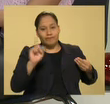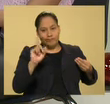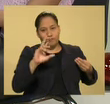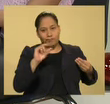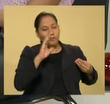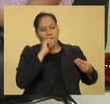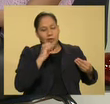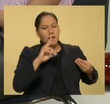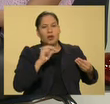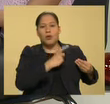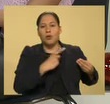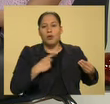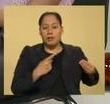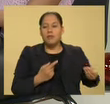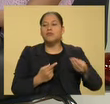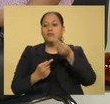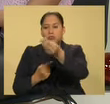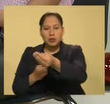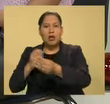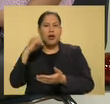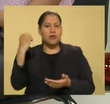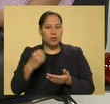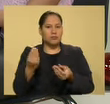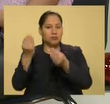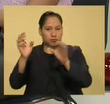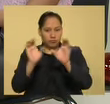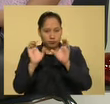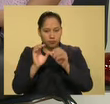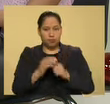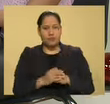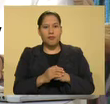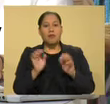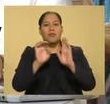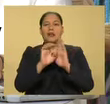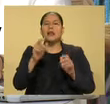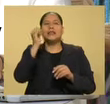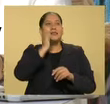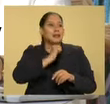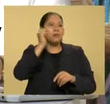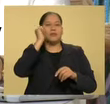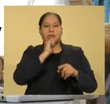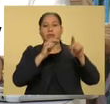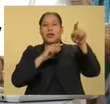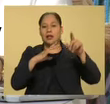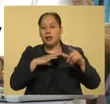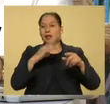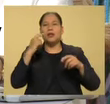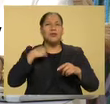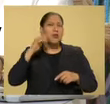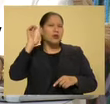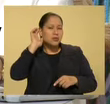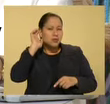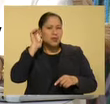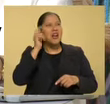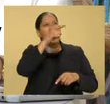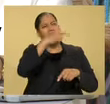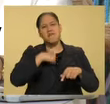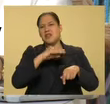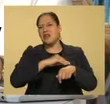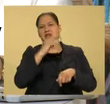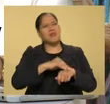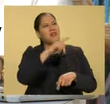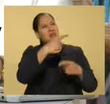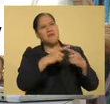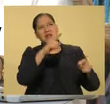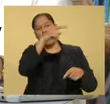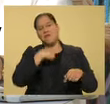cosas totalmente diferentes. Oiga, abogada, en el caso de que digan que siempre pasa, en todas las generaciones escuché, es que a mí me califican de manera